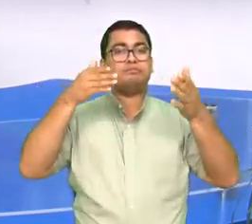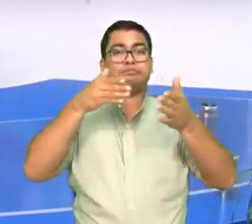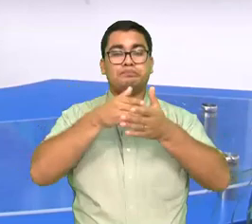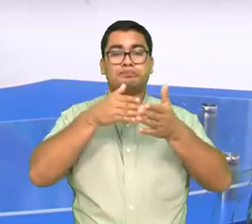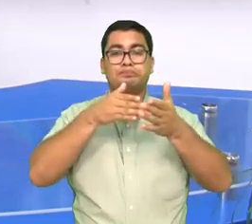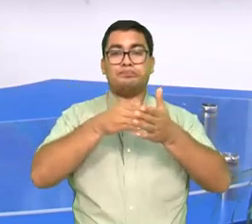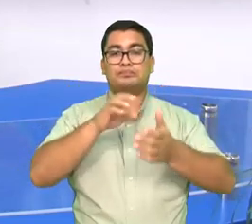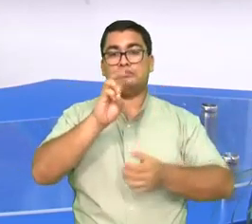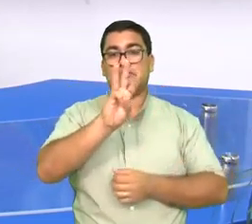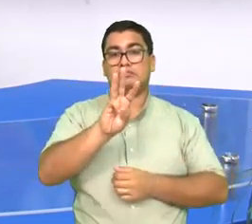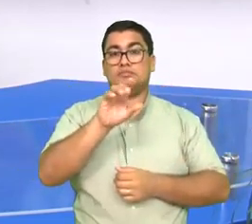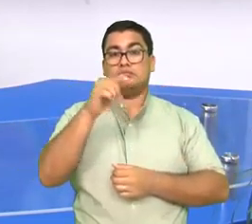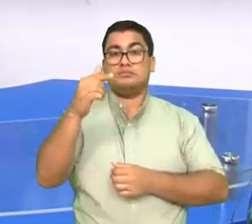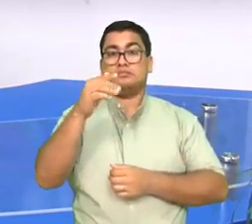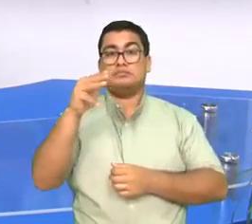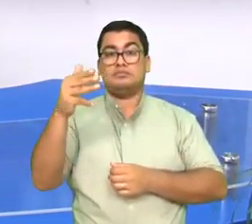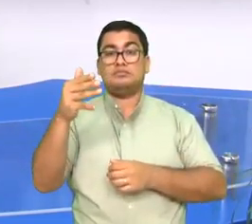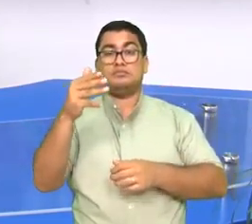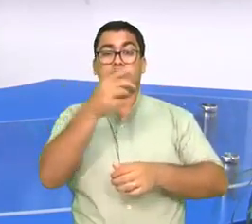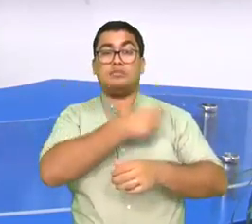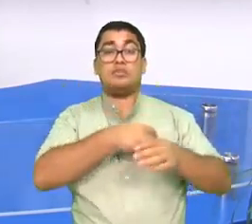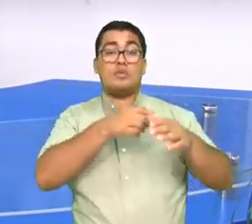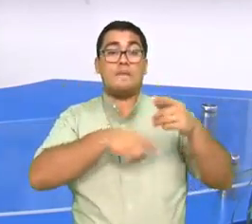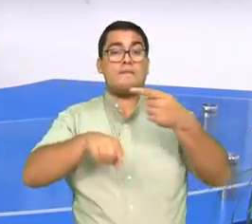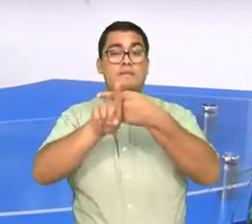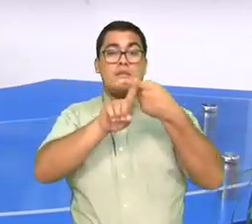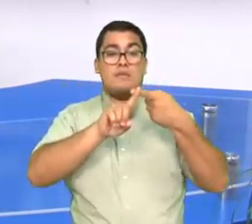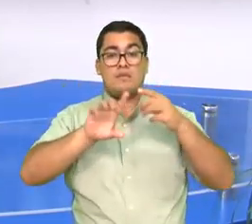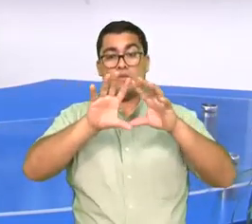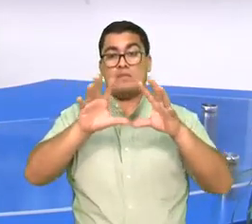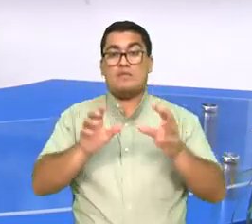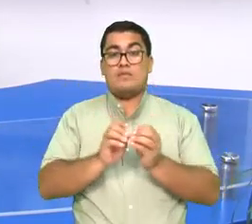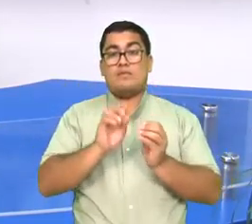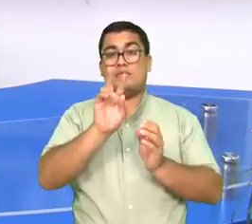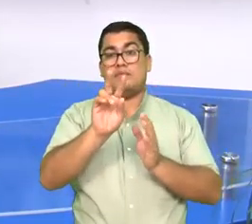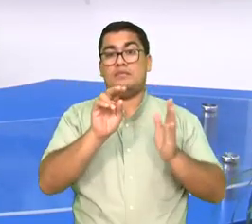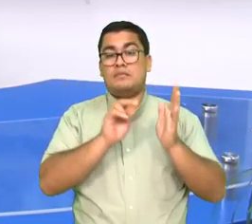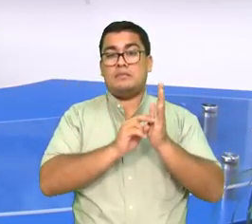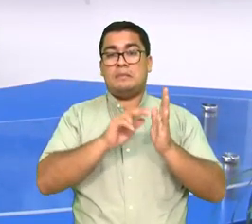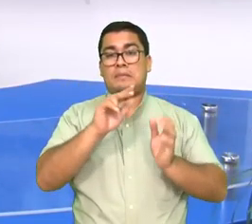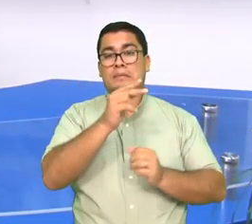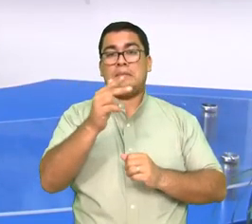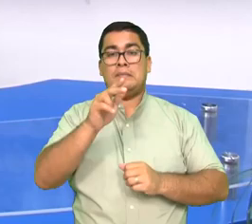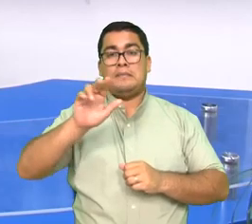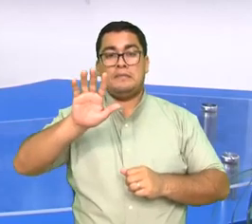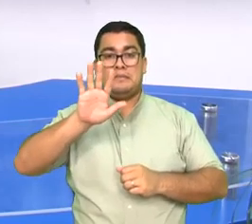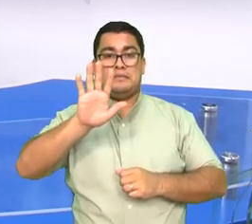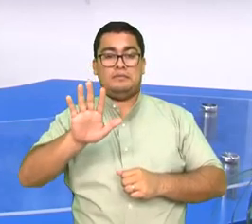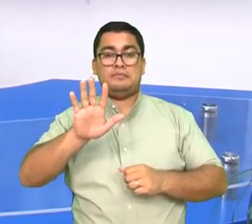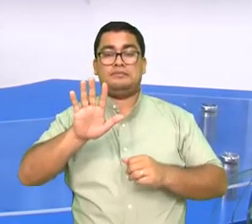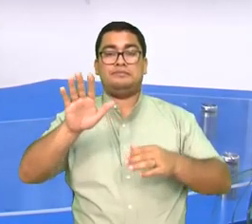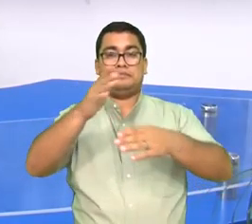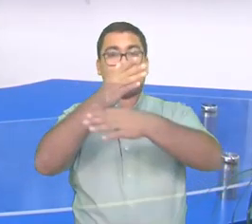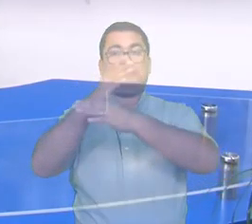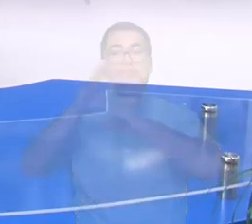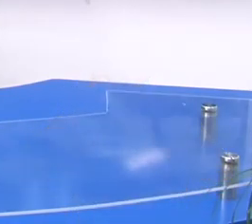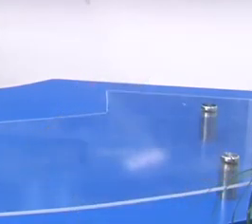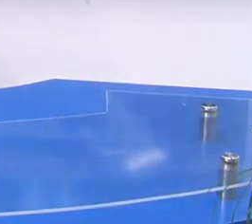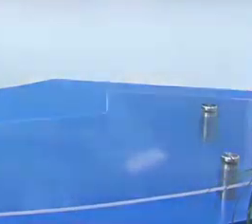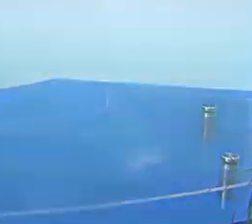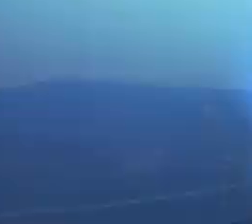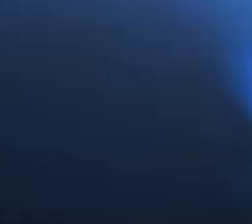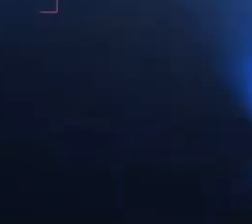379 escuelas más, para un total de 2.085 de las 9.105 existentes en el país.